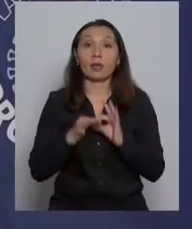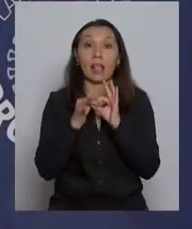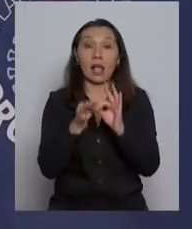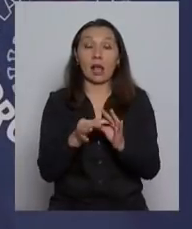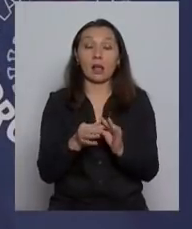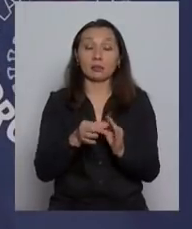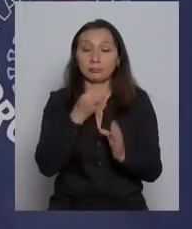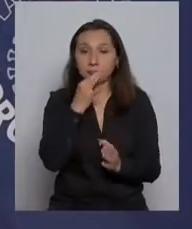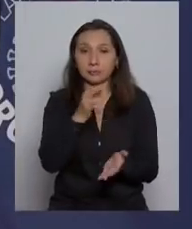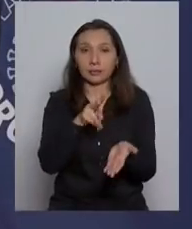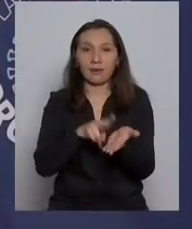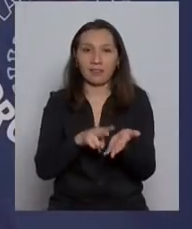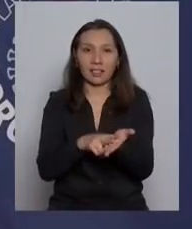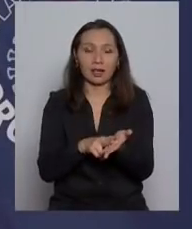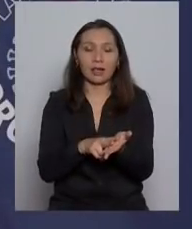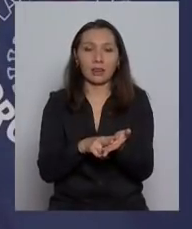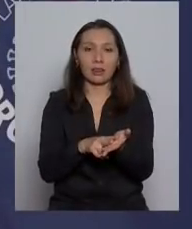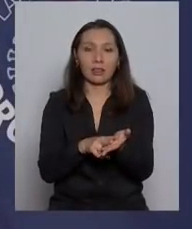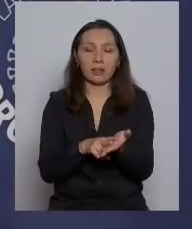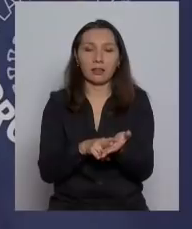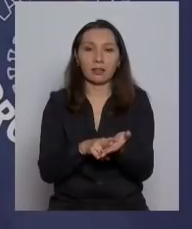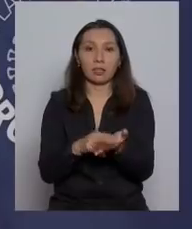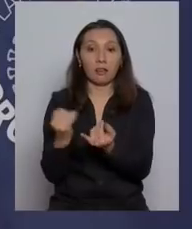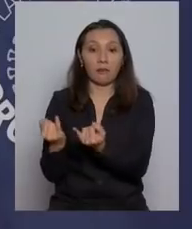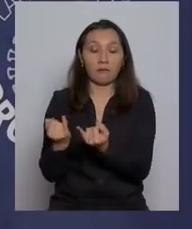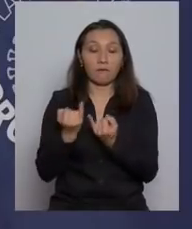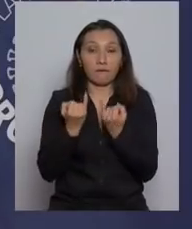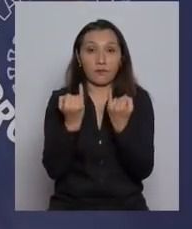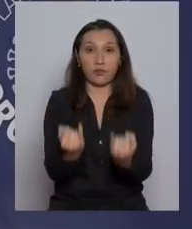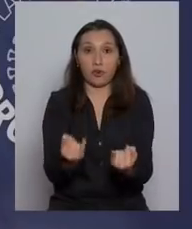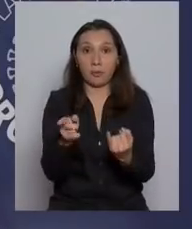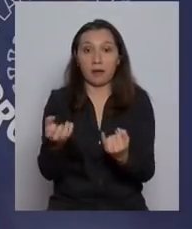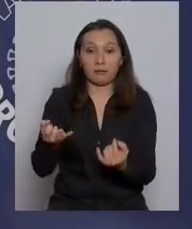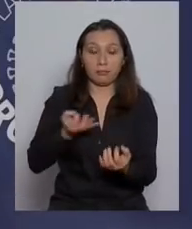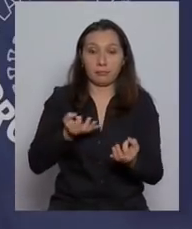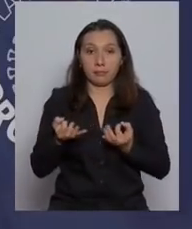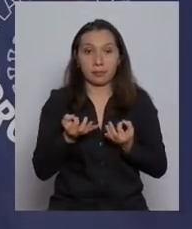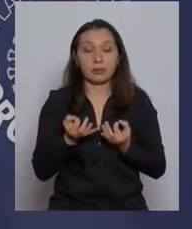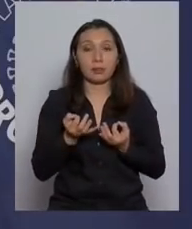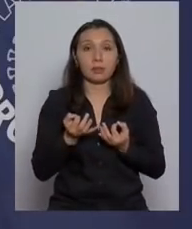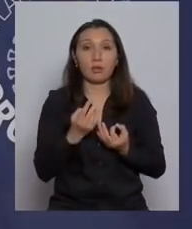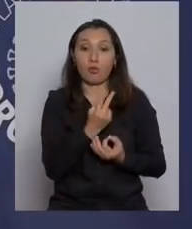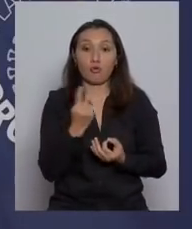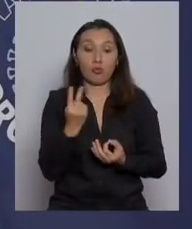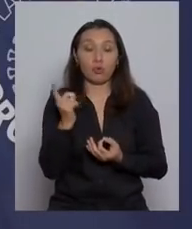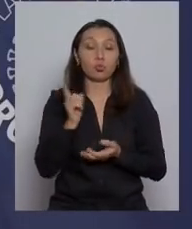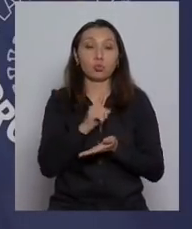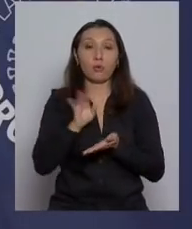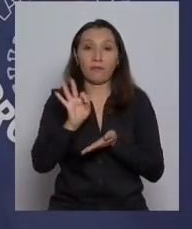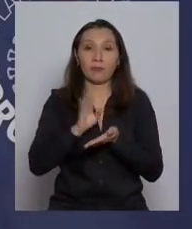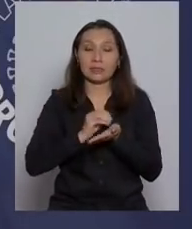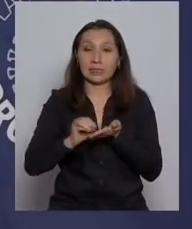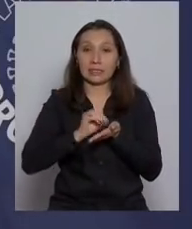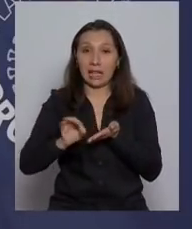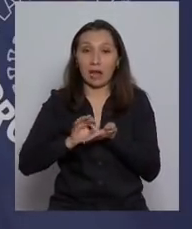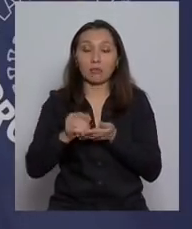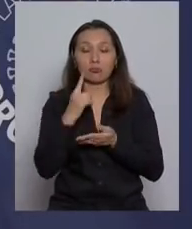Agradezco muy sinceramente la información que nos entregan ambos subsecretarios.